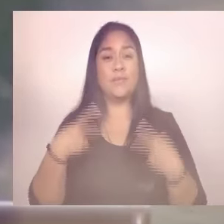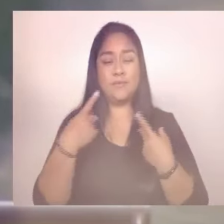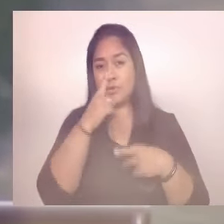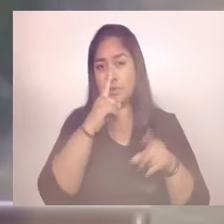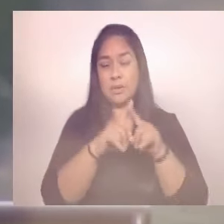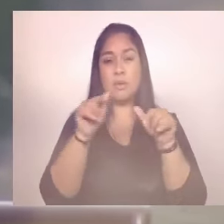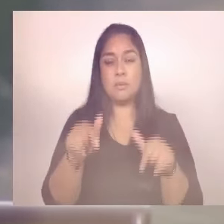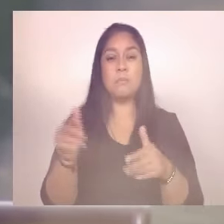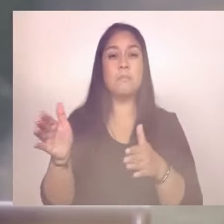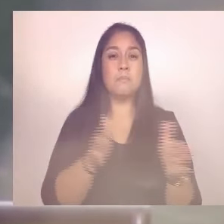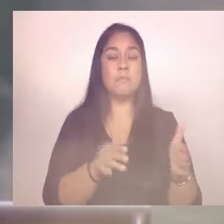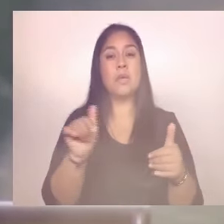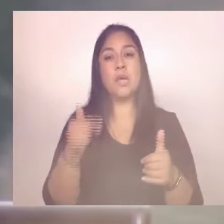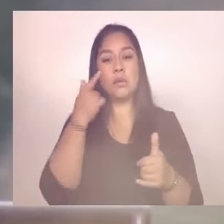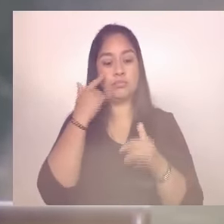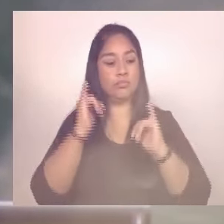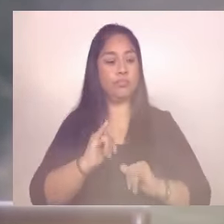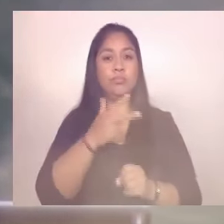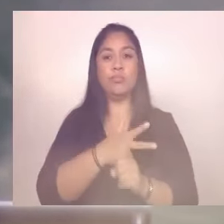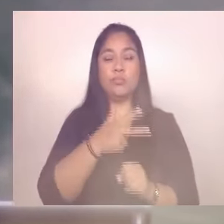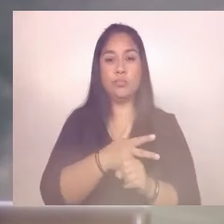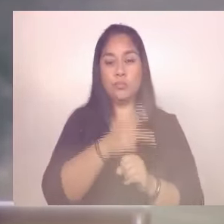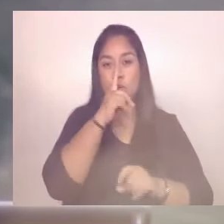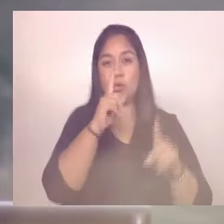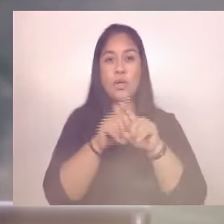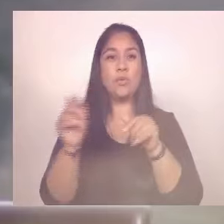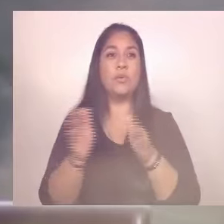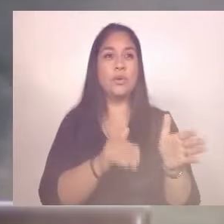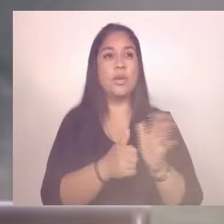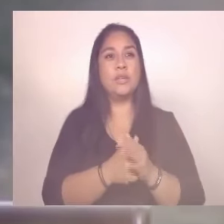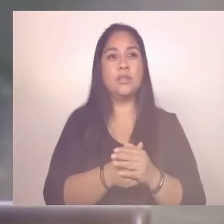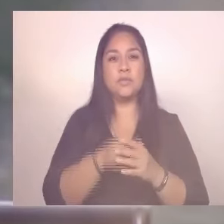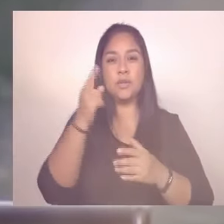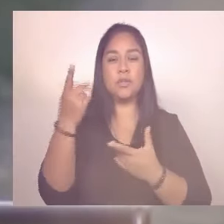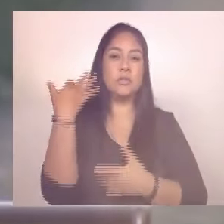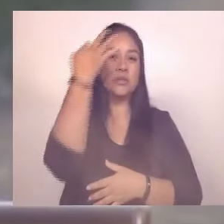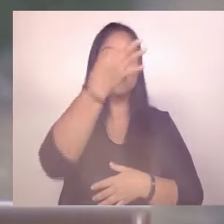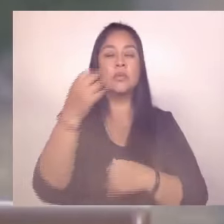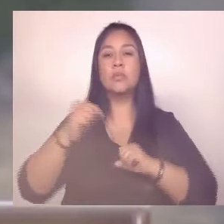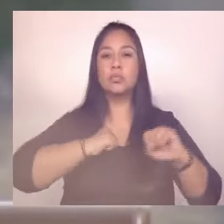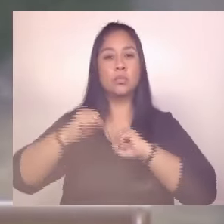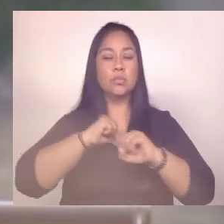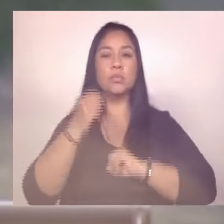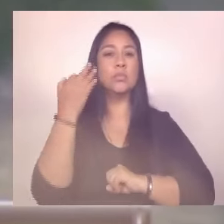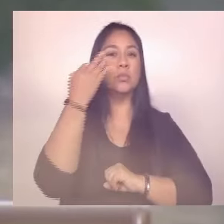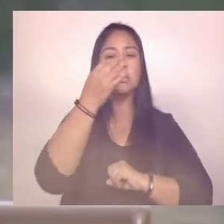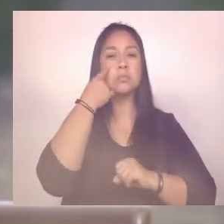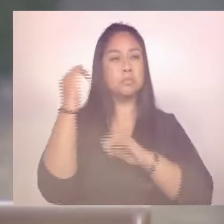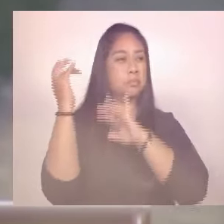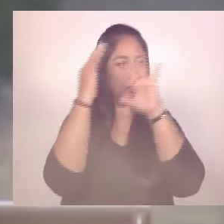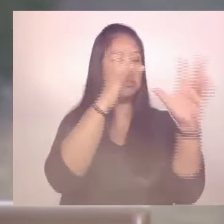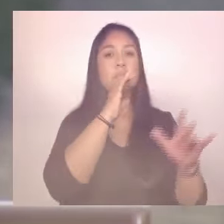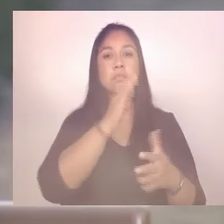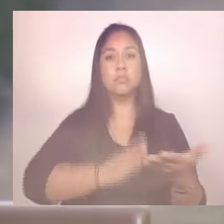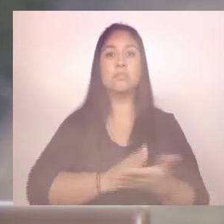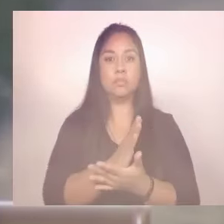familias que se han quedado en Guatemala. En el futuro que estamos construyendo, la migración es un